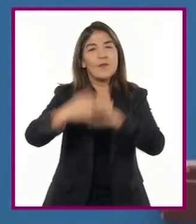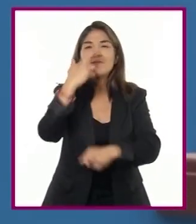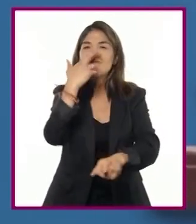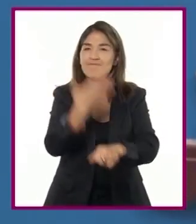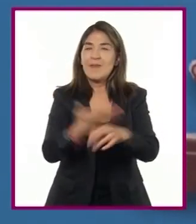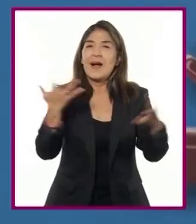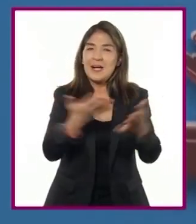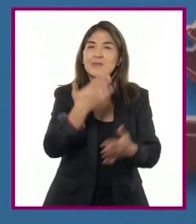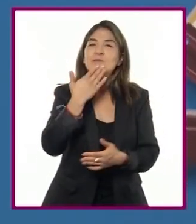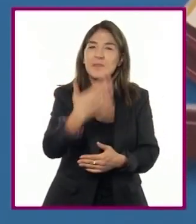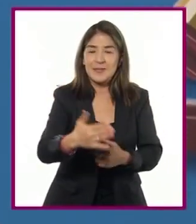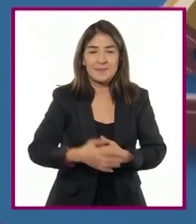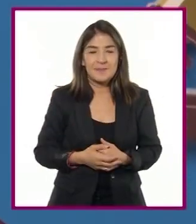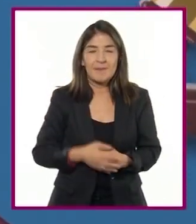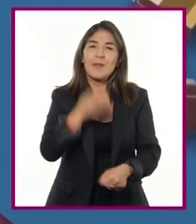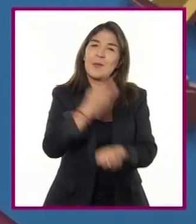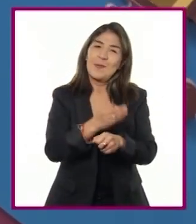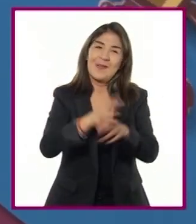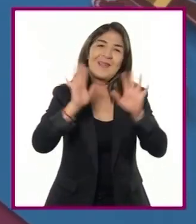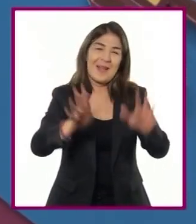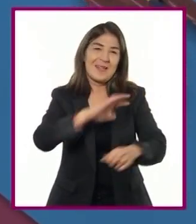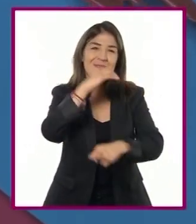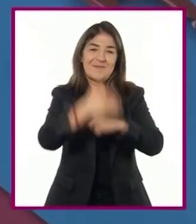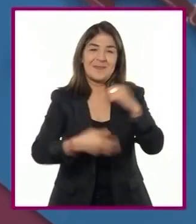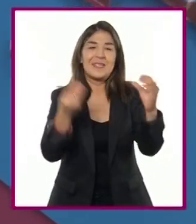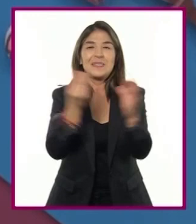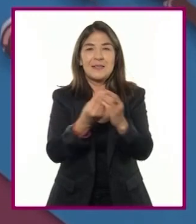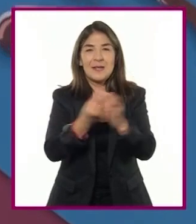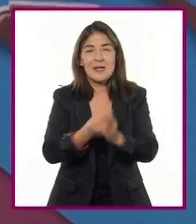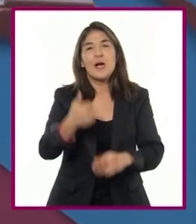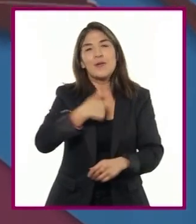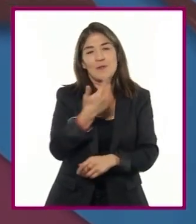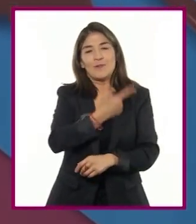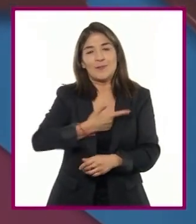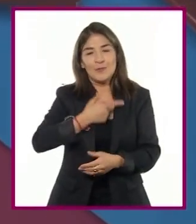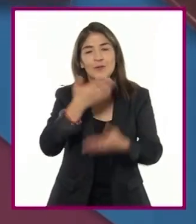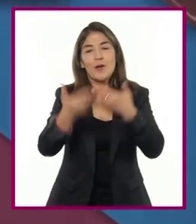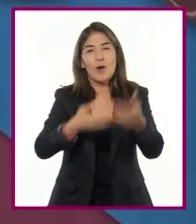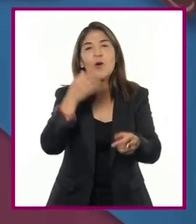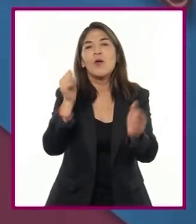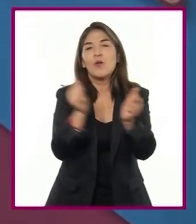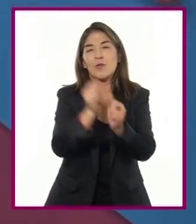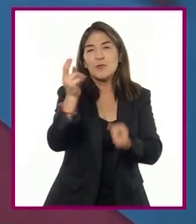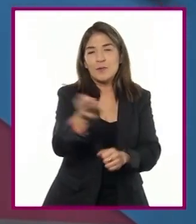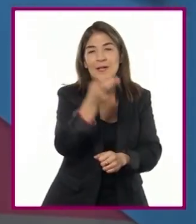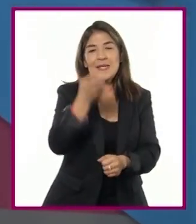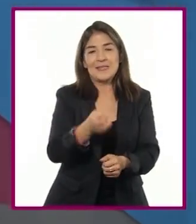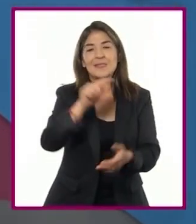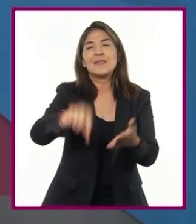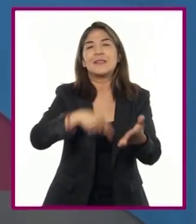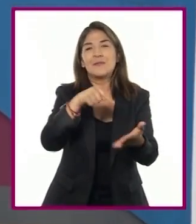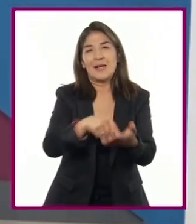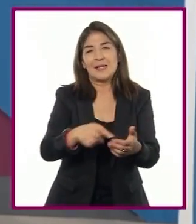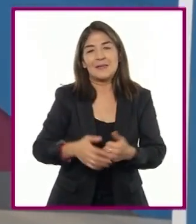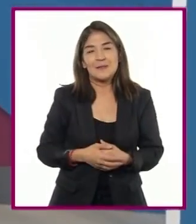Hemos llegado al final de la sesión. Fue para mí un placer compartir con ustedes este espacio.